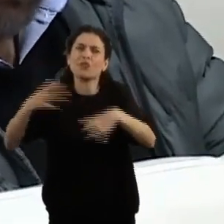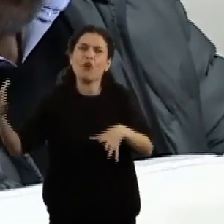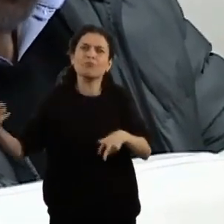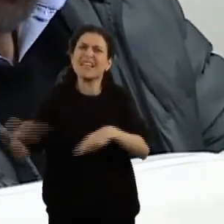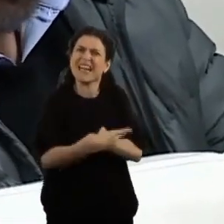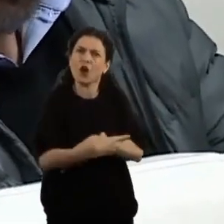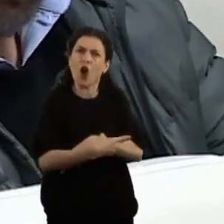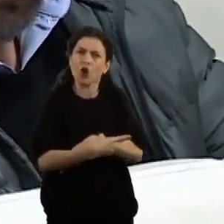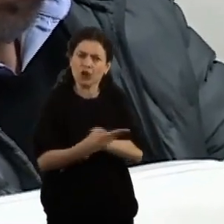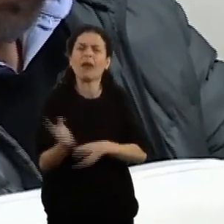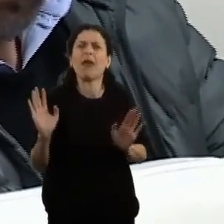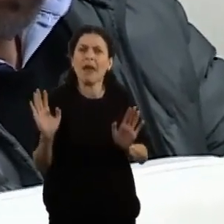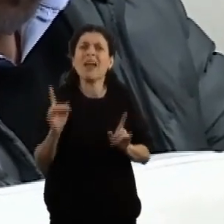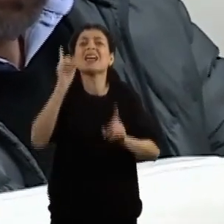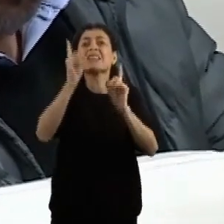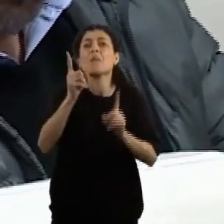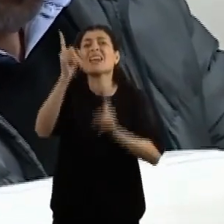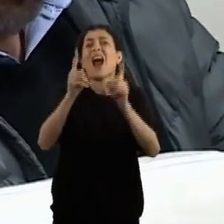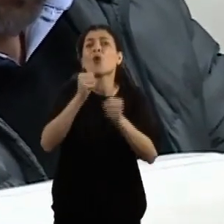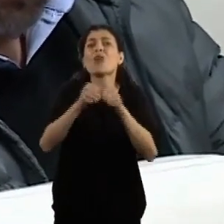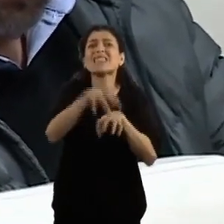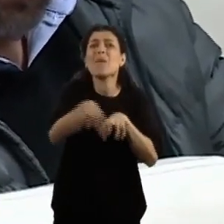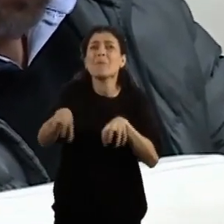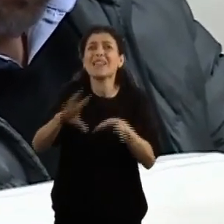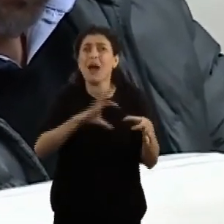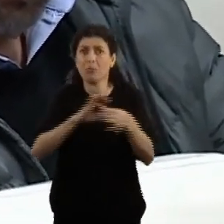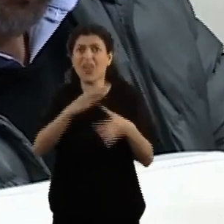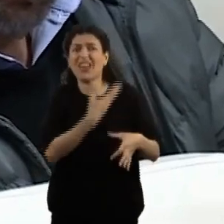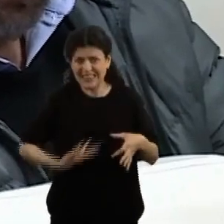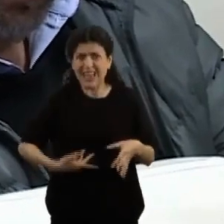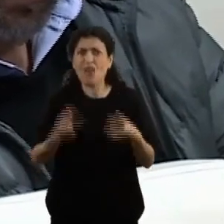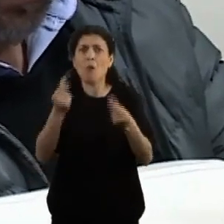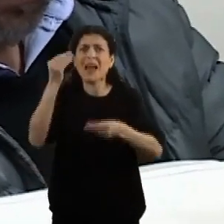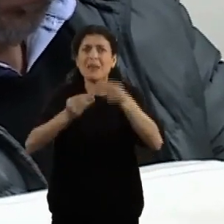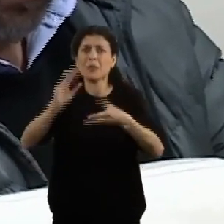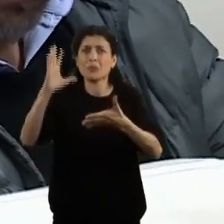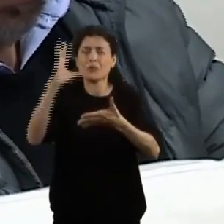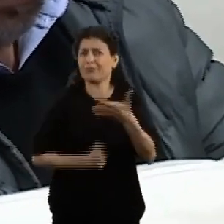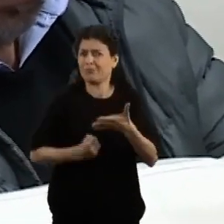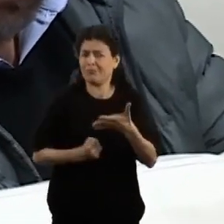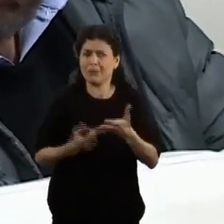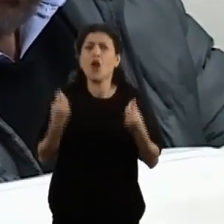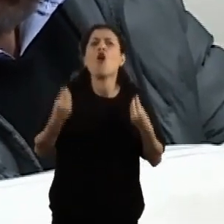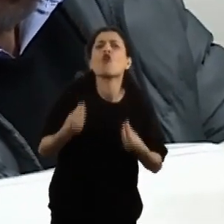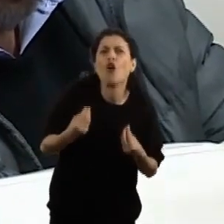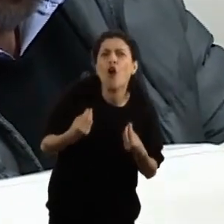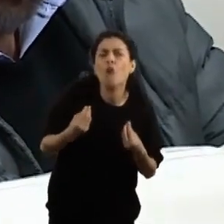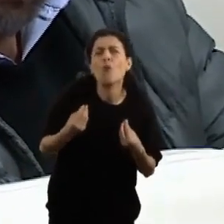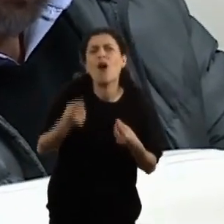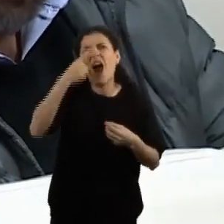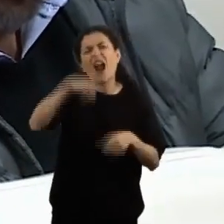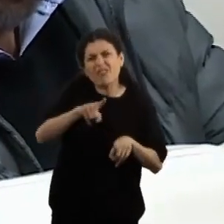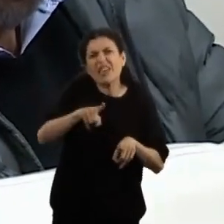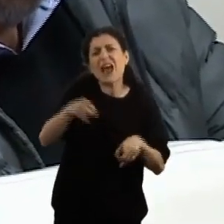empresas del Estado? Si en particular van a tocar los presupuestos que están destinados a desarrollar la defensa